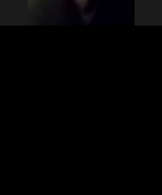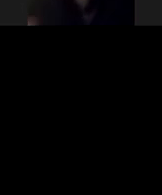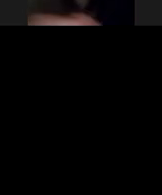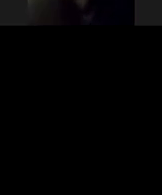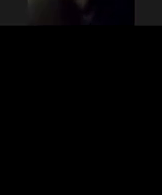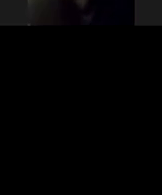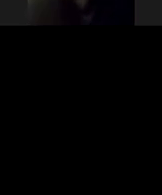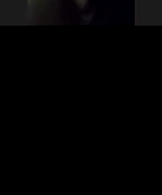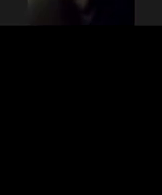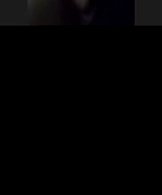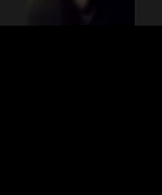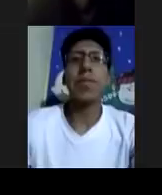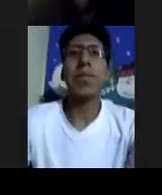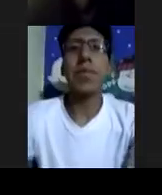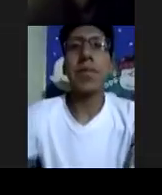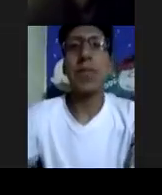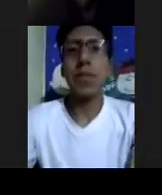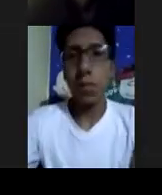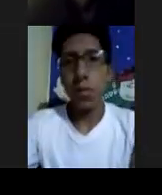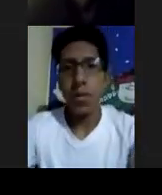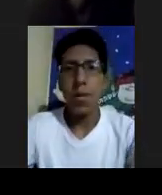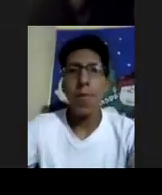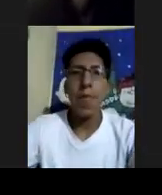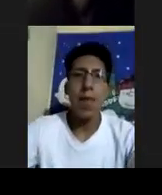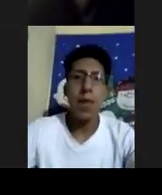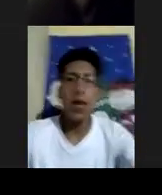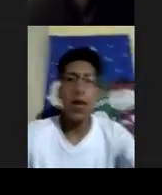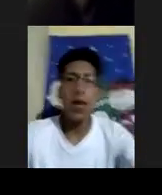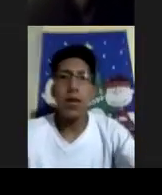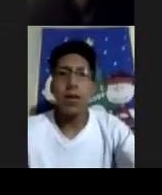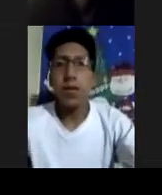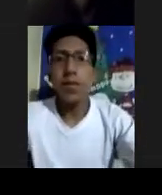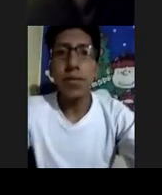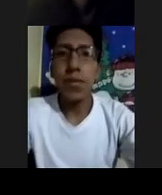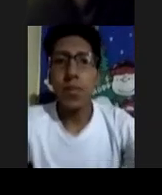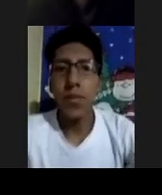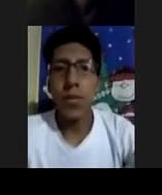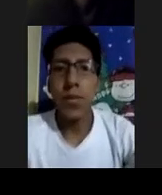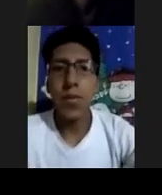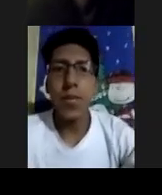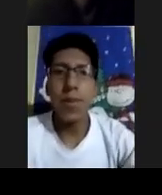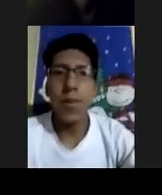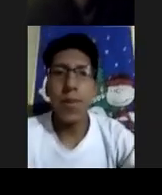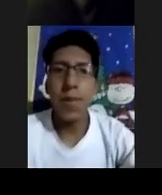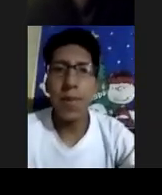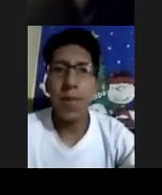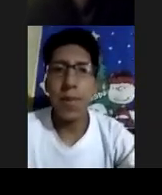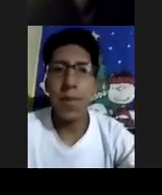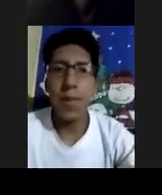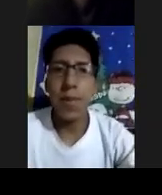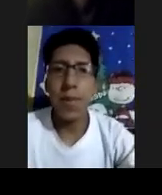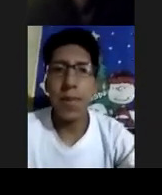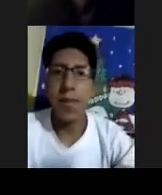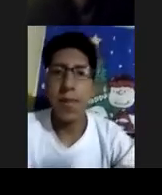dicho relacionado con el con los contratos de seguros e intermediarios y vamos a ver y vamos a hacer un repaso